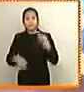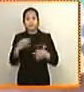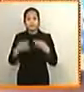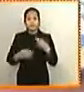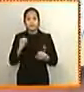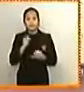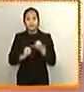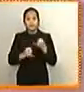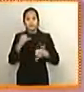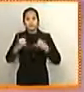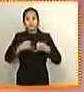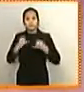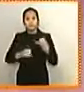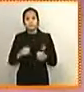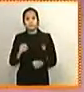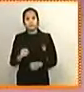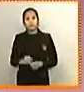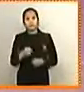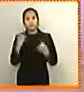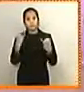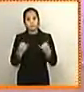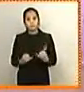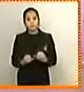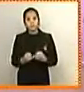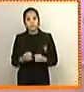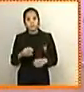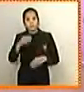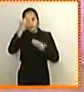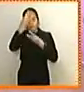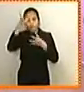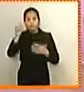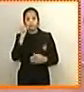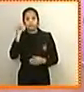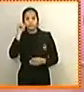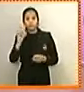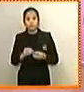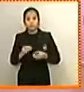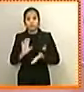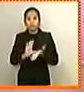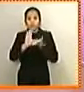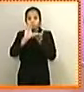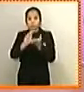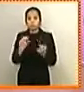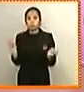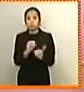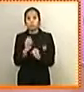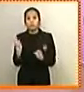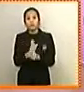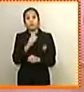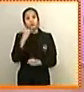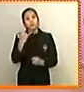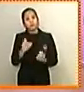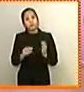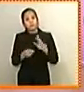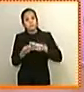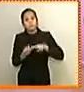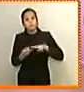despido en esta linda mañana informándoles que en nuestro super premio el día de ayer no hubo ganador. Por lo tanto, su monto está en 6